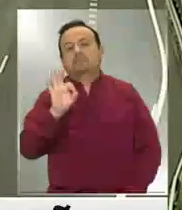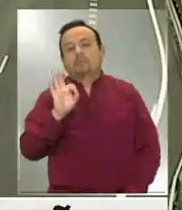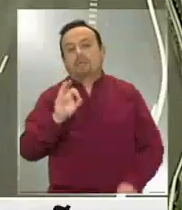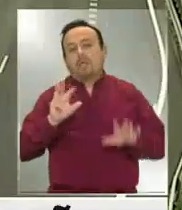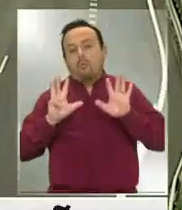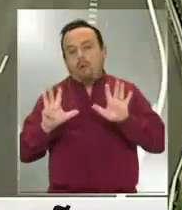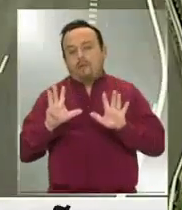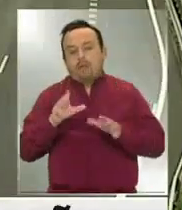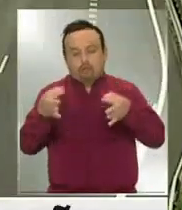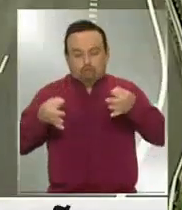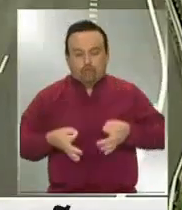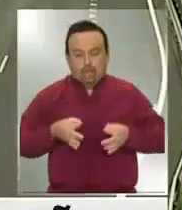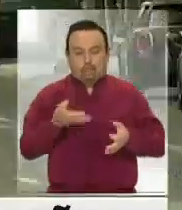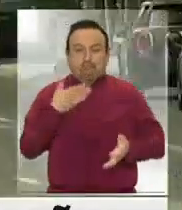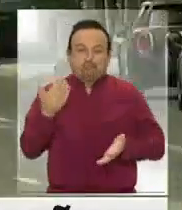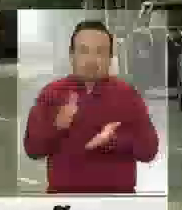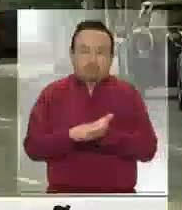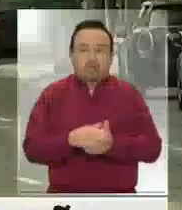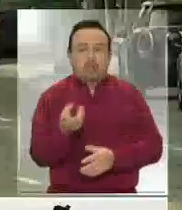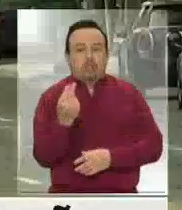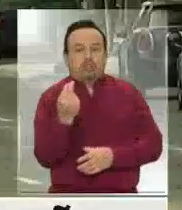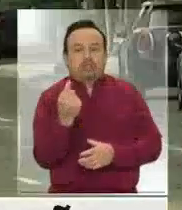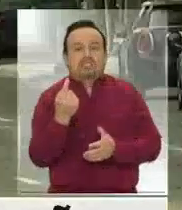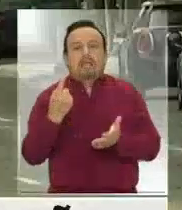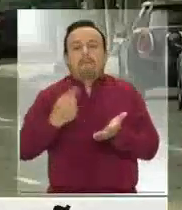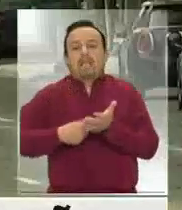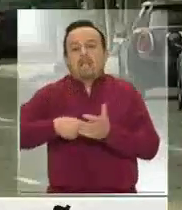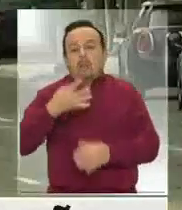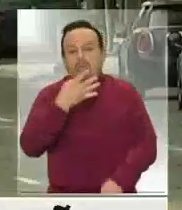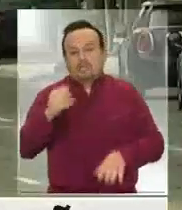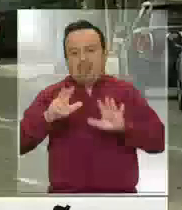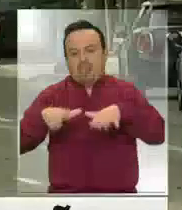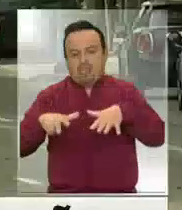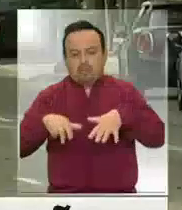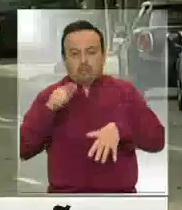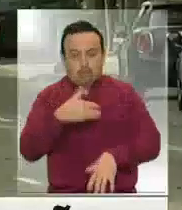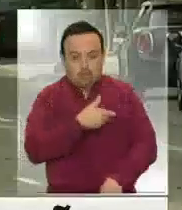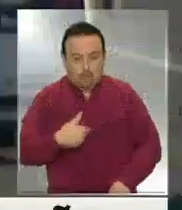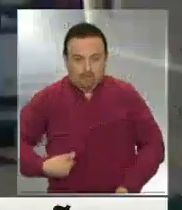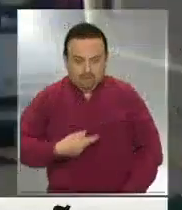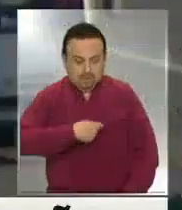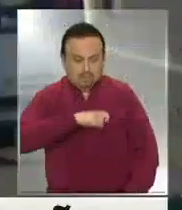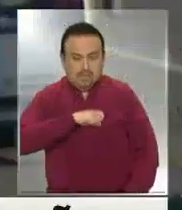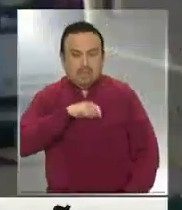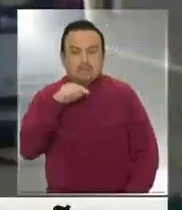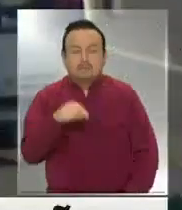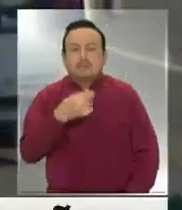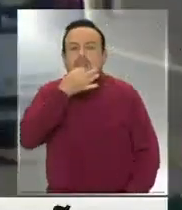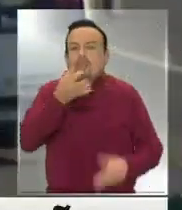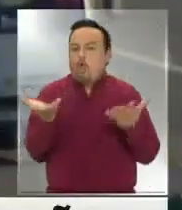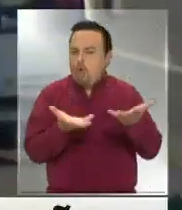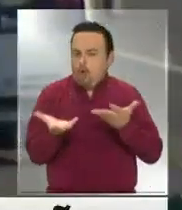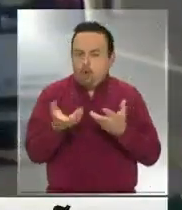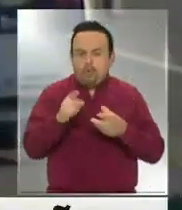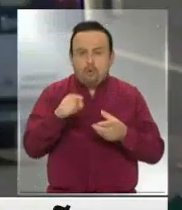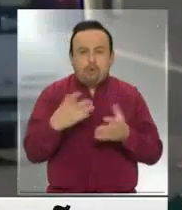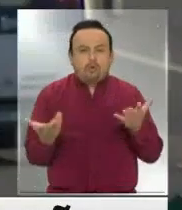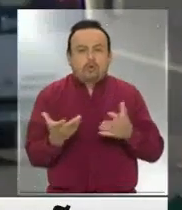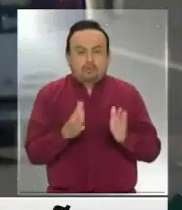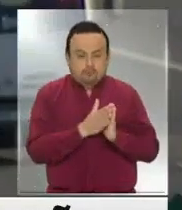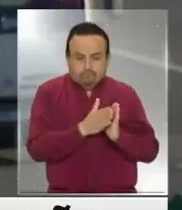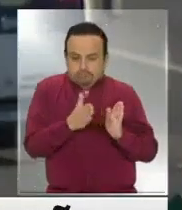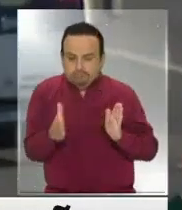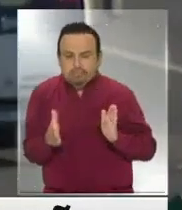130.759 y las muertes totales ya suman 12.400. El gobierno ha comenzado a hablar acerca de cómo abordar la siguiente